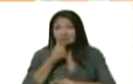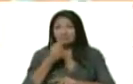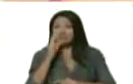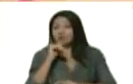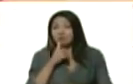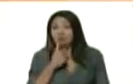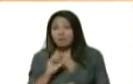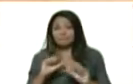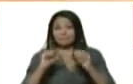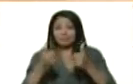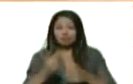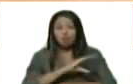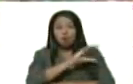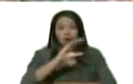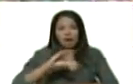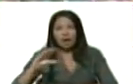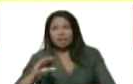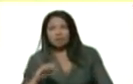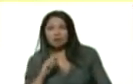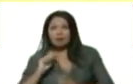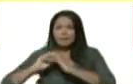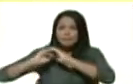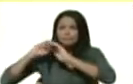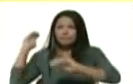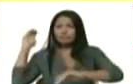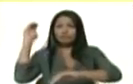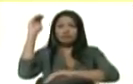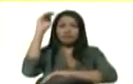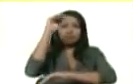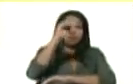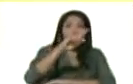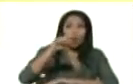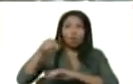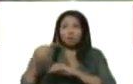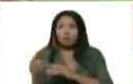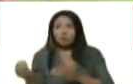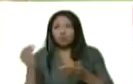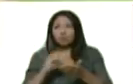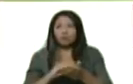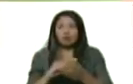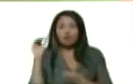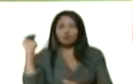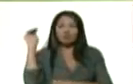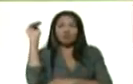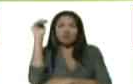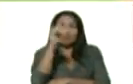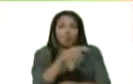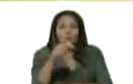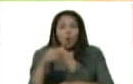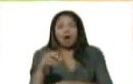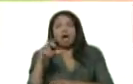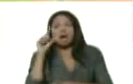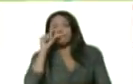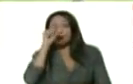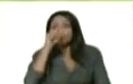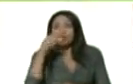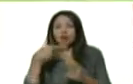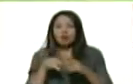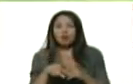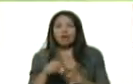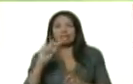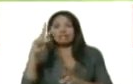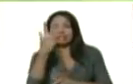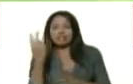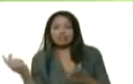Arrancó Caribes de Oriente, par de jonrones. Vino y ripostó jonrón Cardenales del Área y después le metieron 3